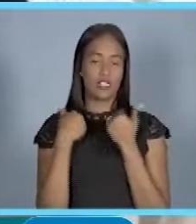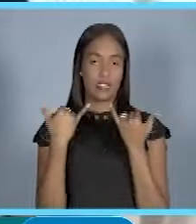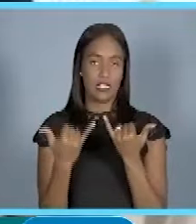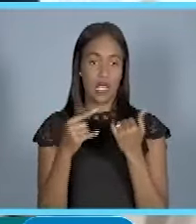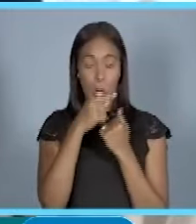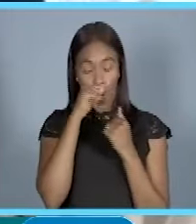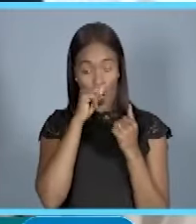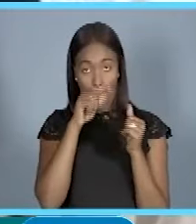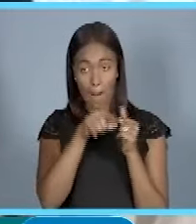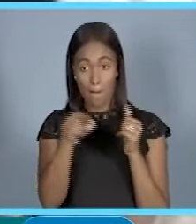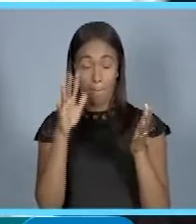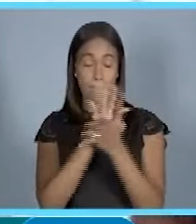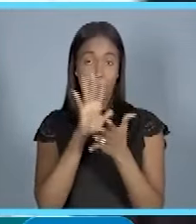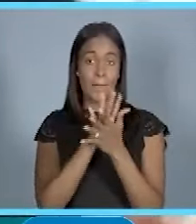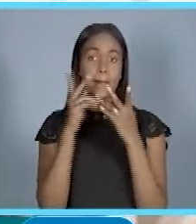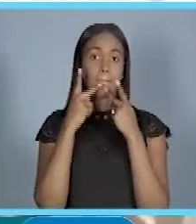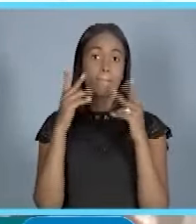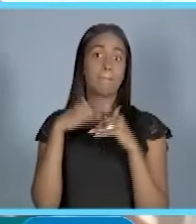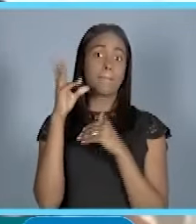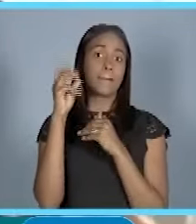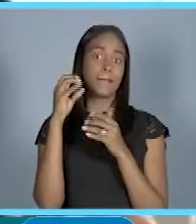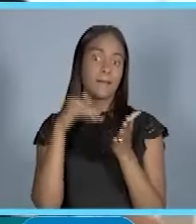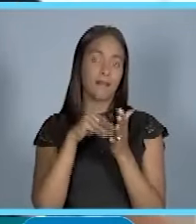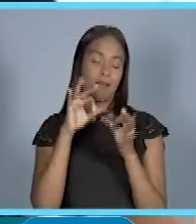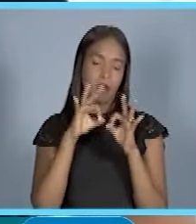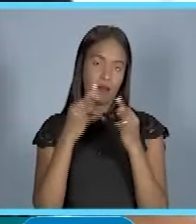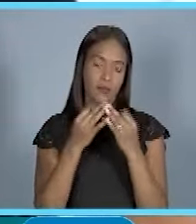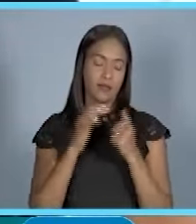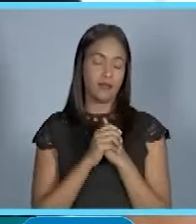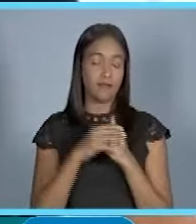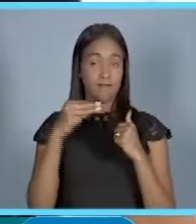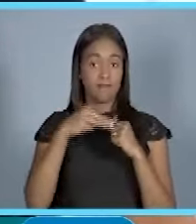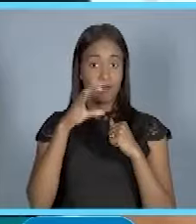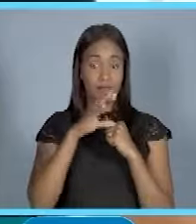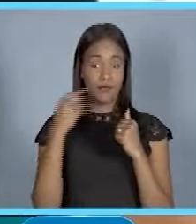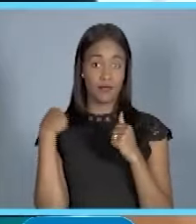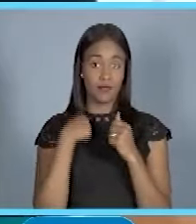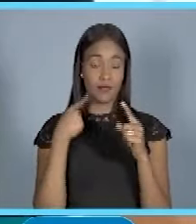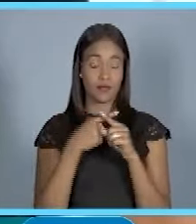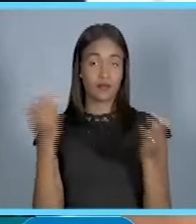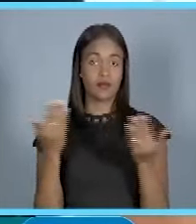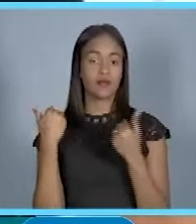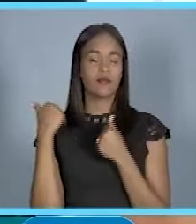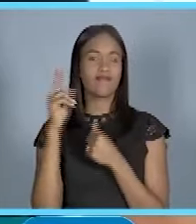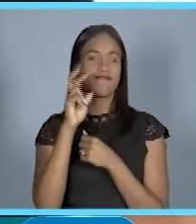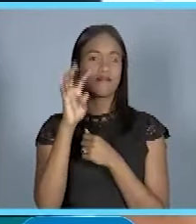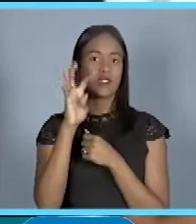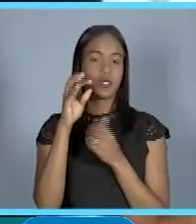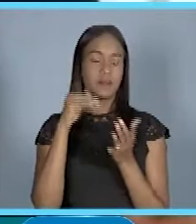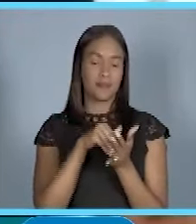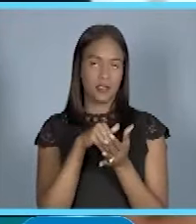los niños en la escuela pública. Más de 600.000 familias. En la provincia de Montecristi nosotros estamos beneficiando a